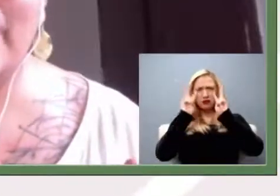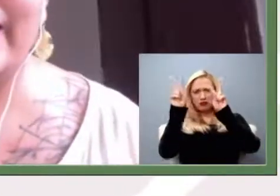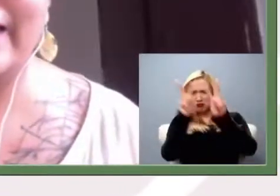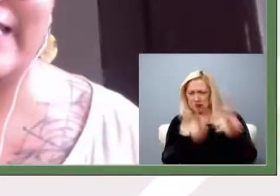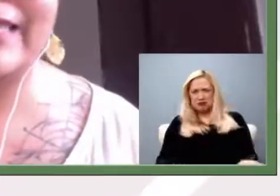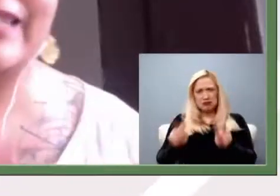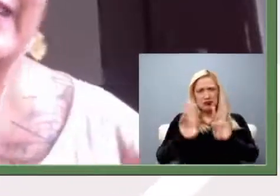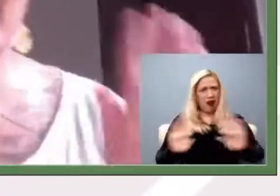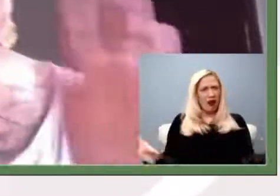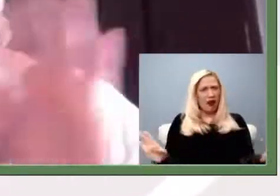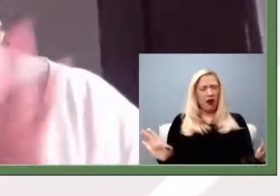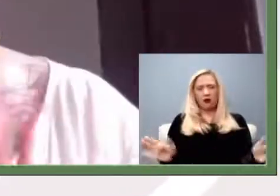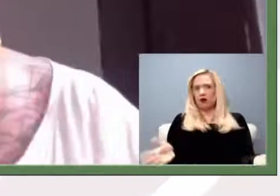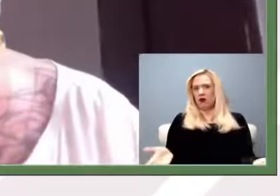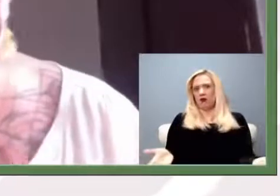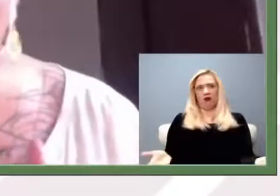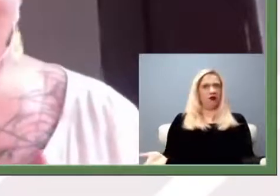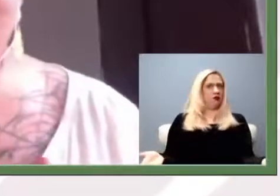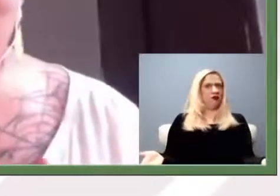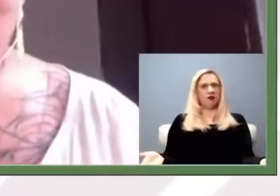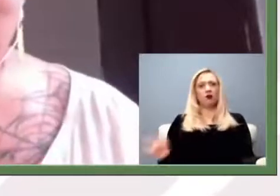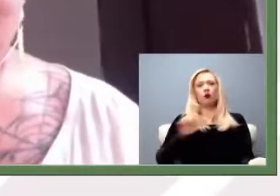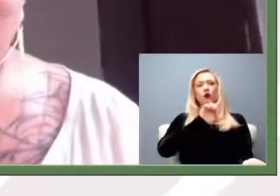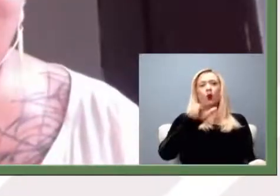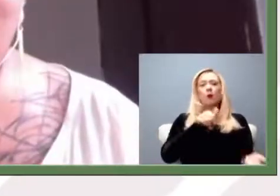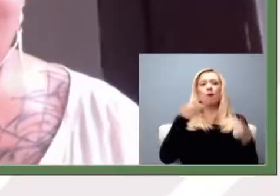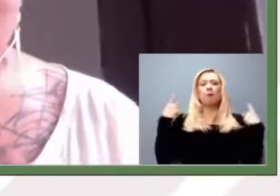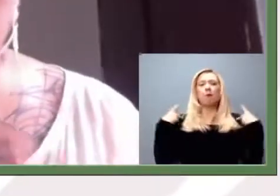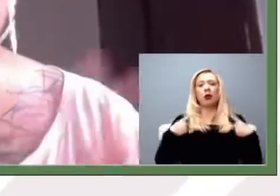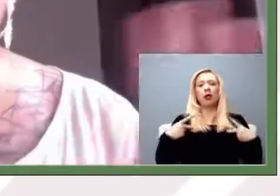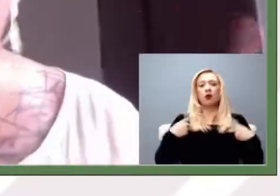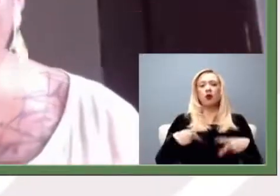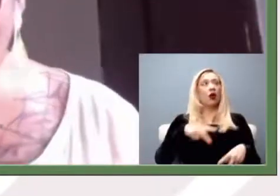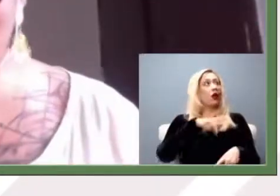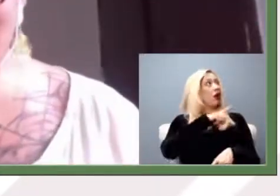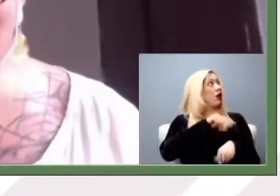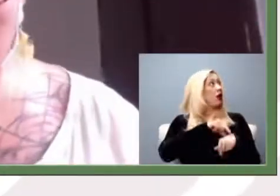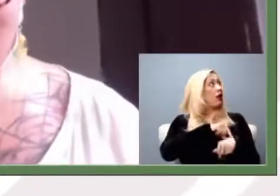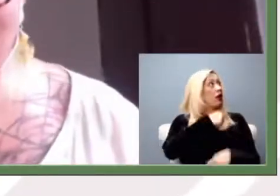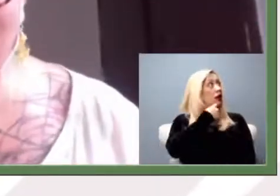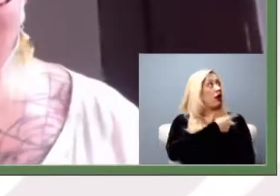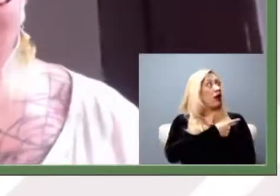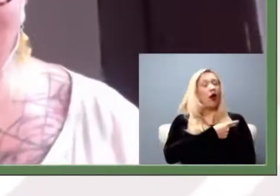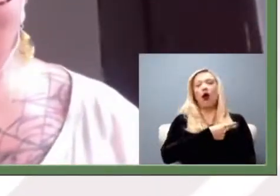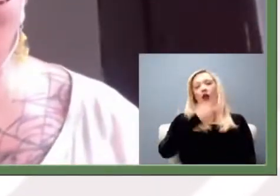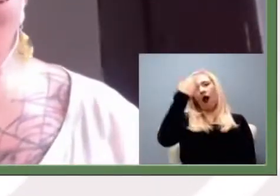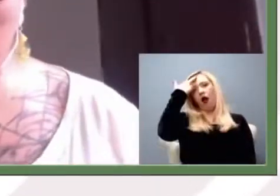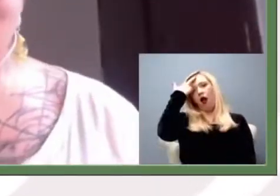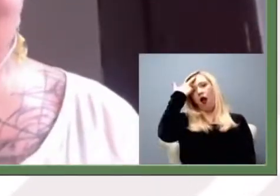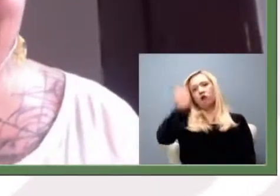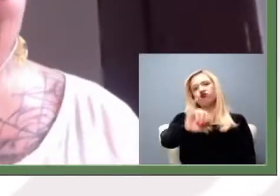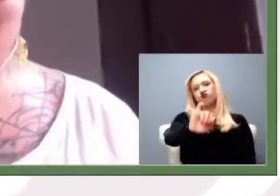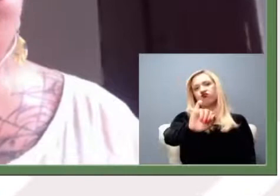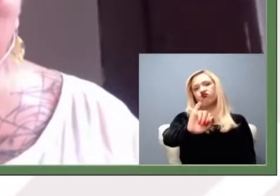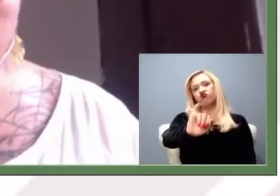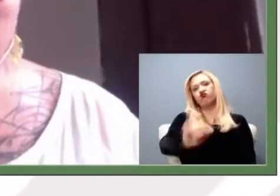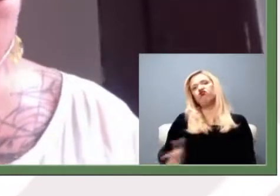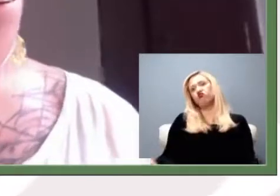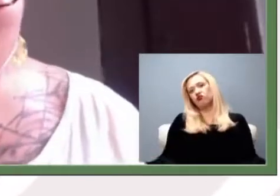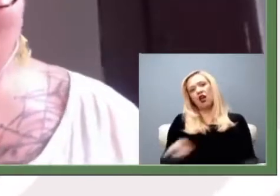diagnóstico parece que se traslada a la sociedad en automático y entonces todo el mundo se vuelve